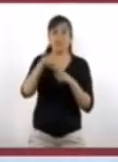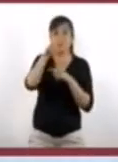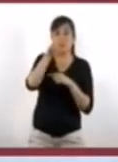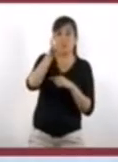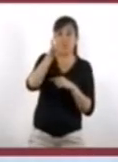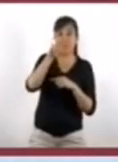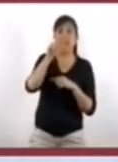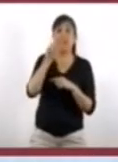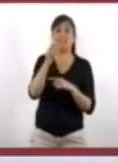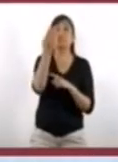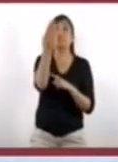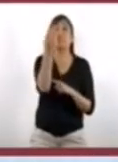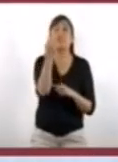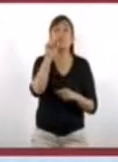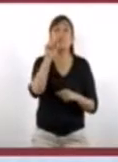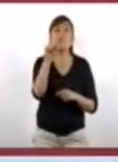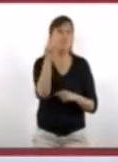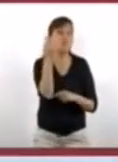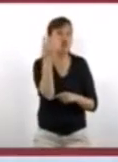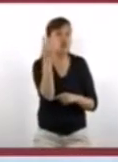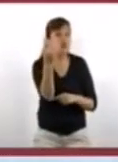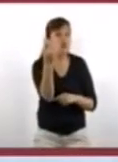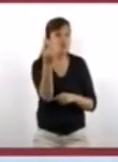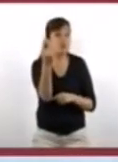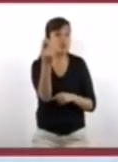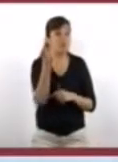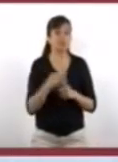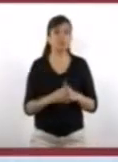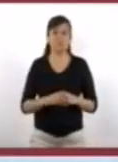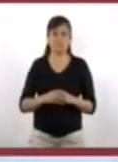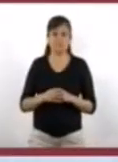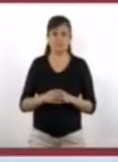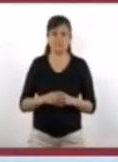Nuestra media es de 9.2.